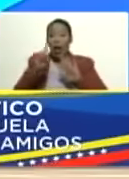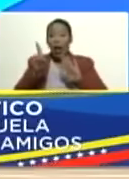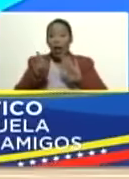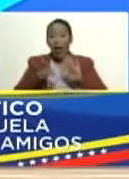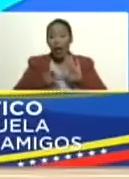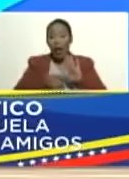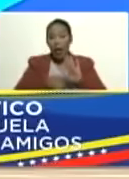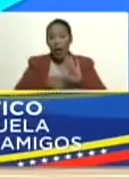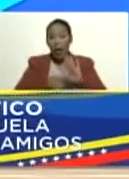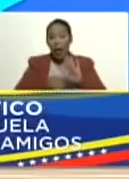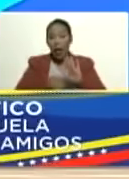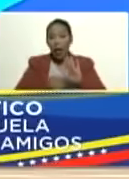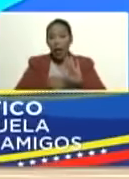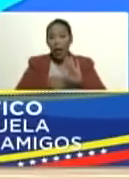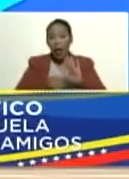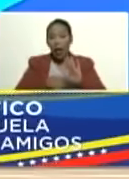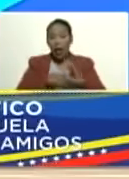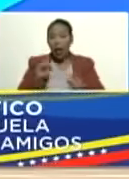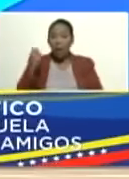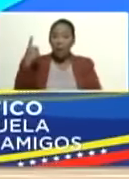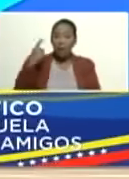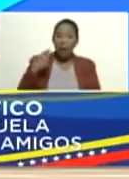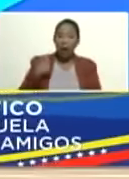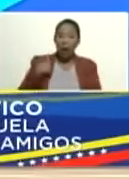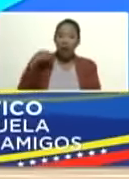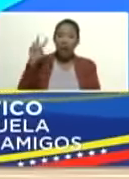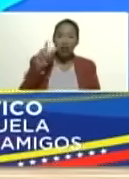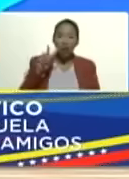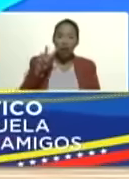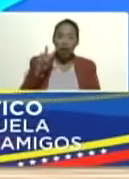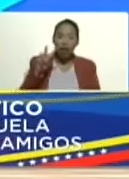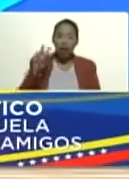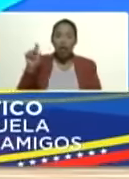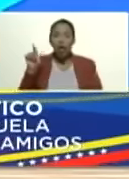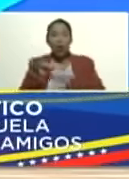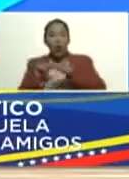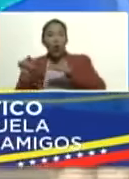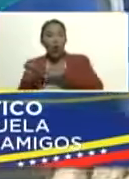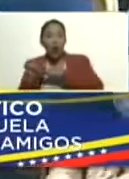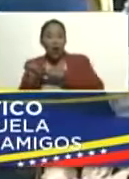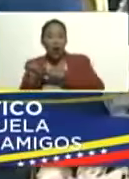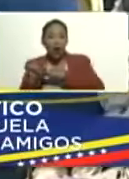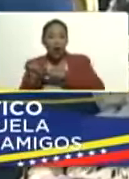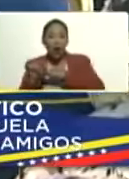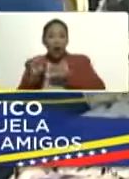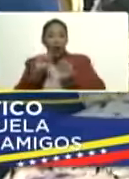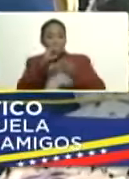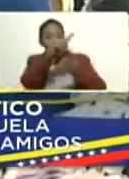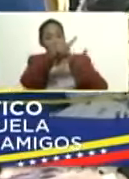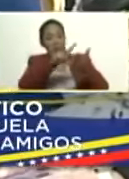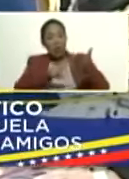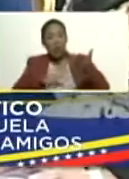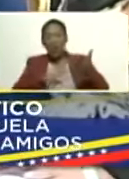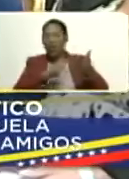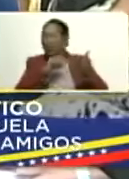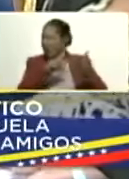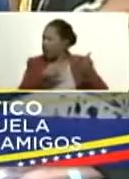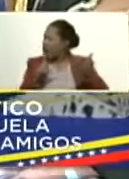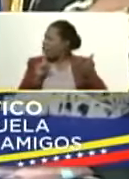Lee, le consultaba a Venezuela y a Guyana una lista, ¿cómo es que llaman una lista?